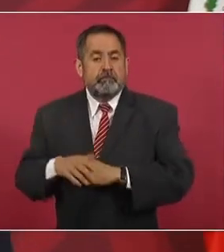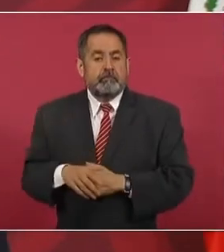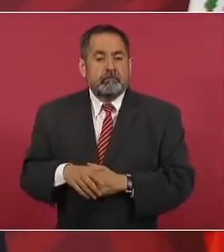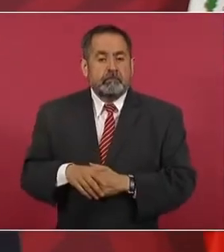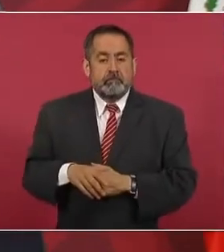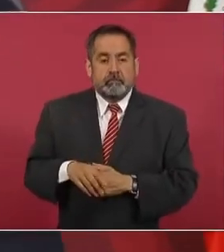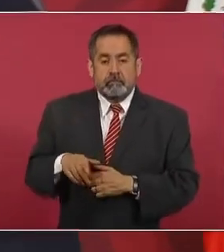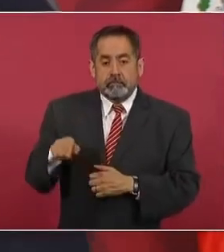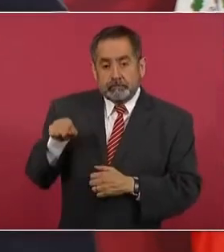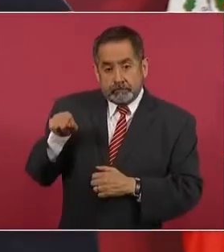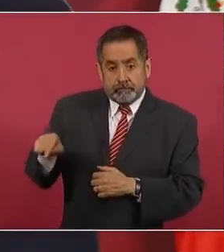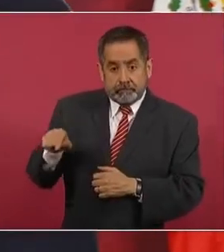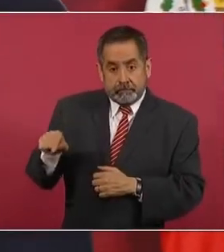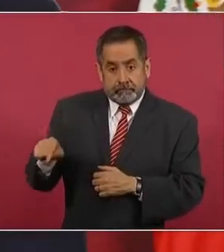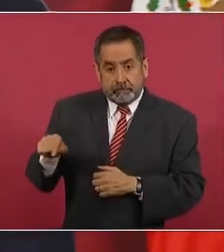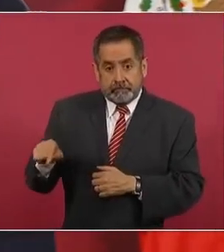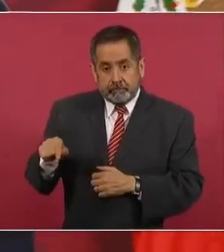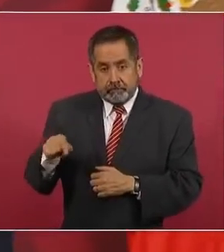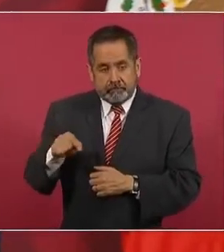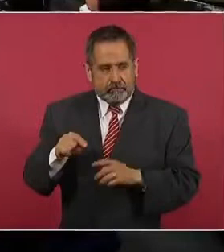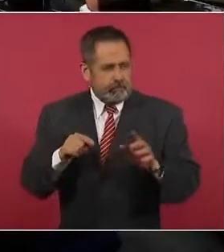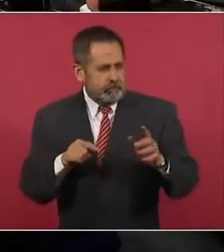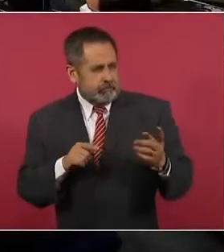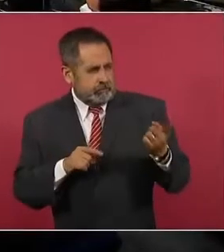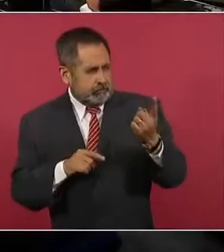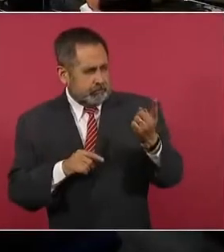Empezó a jalar, se volteó,